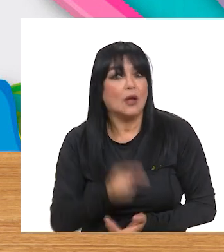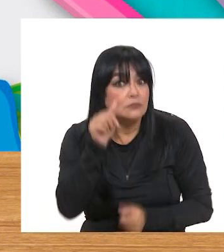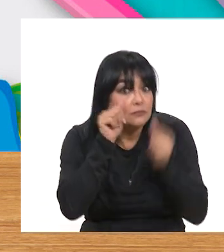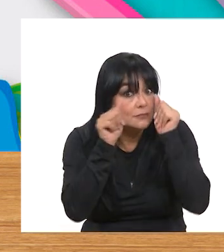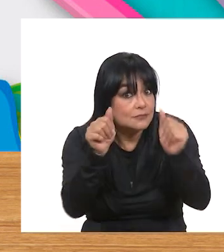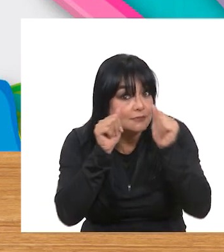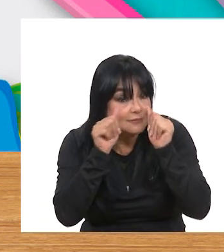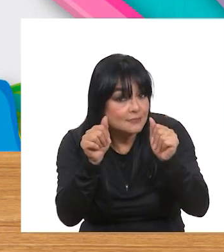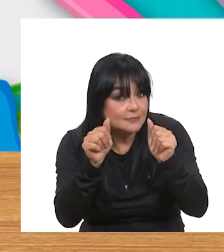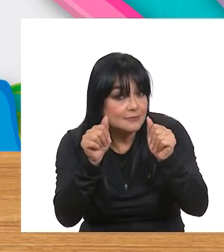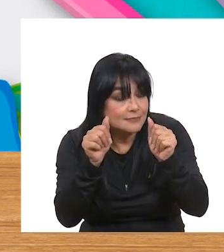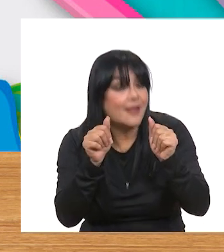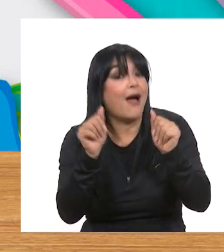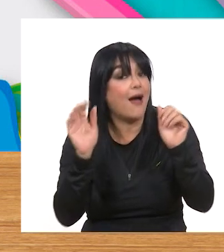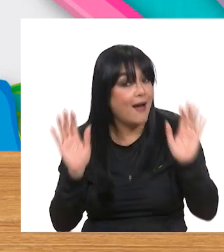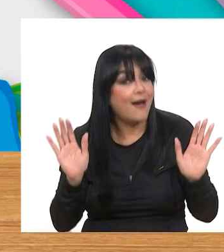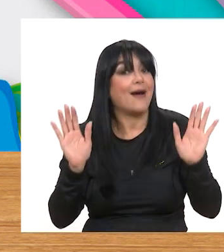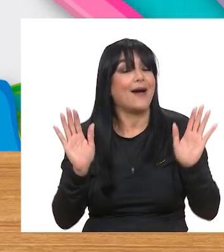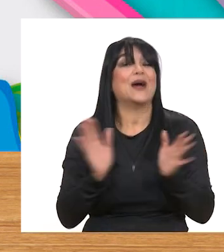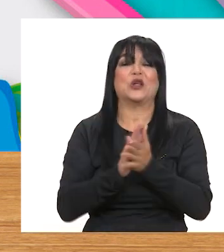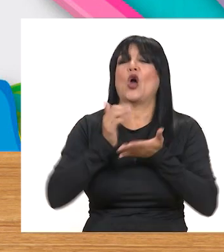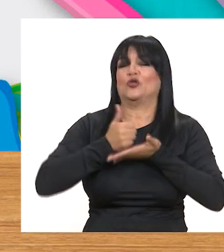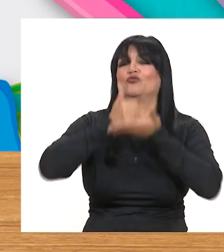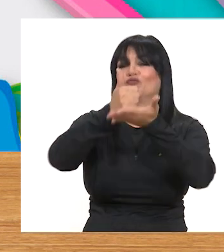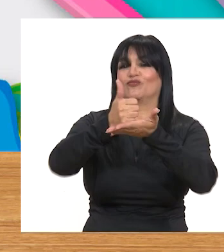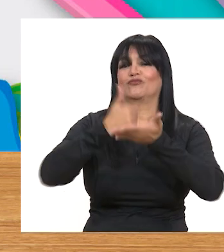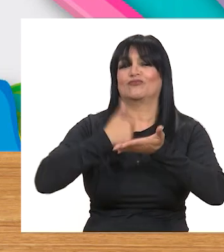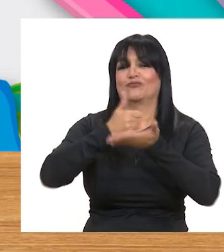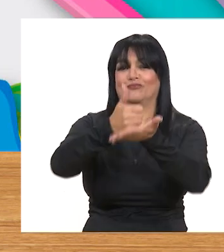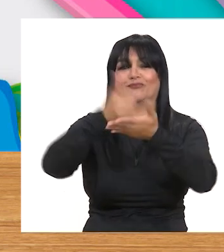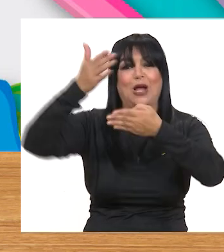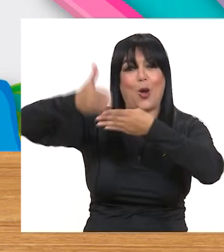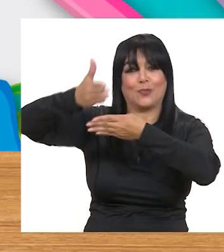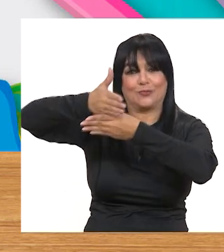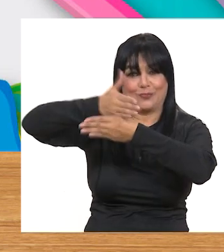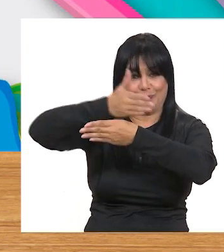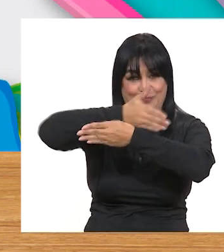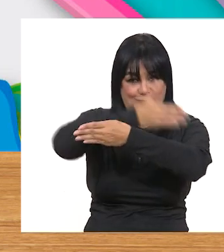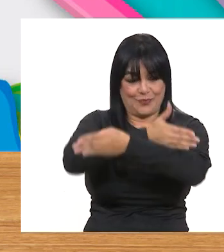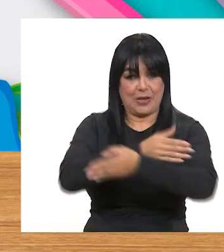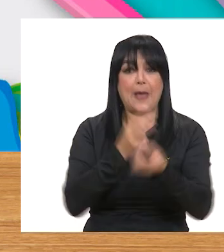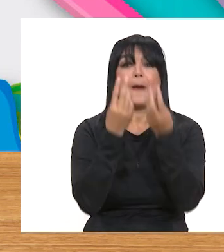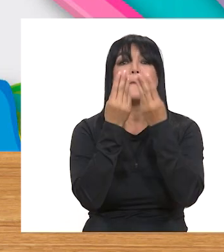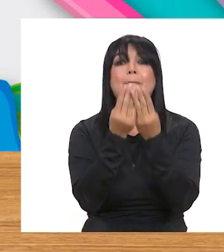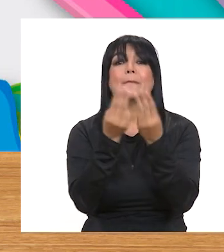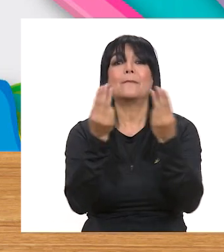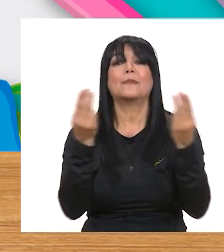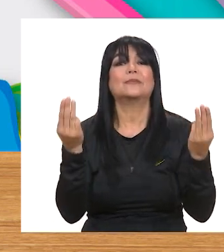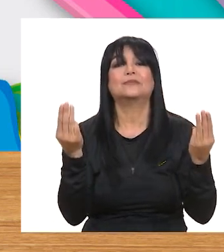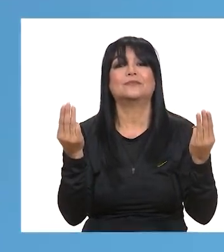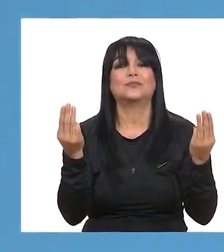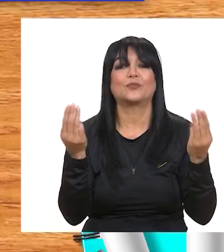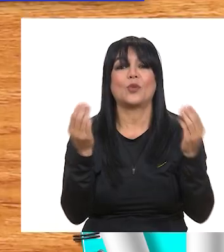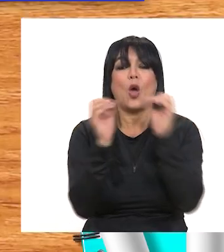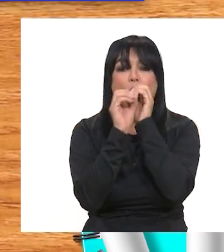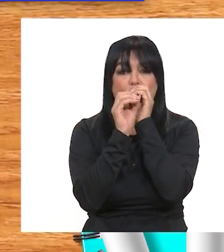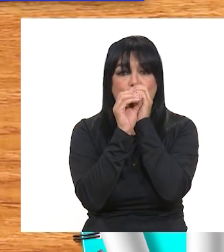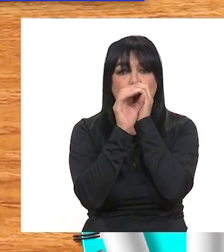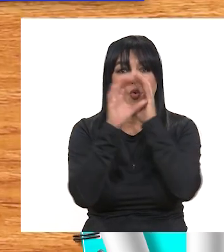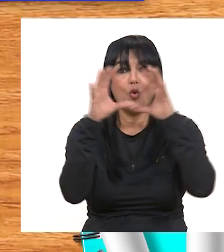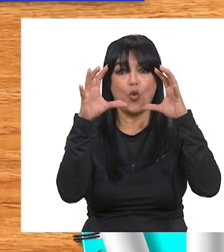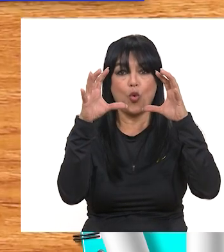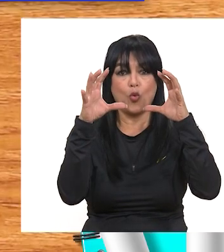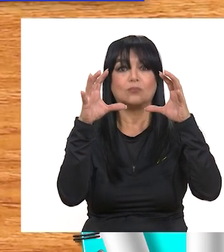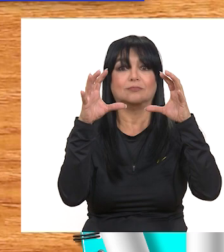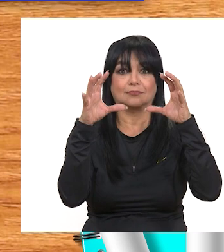¿Pusieron atención? Bueno, les ayudaré con los pasos. Los materiales son un